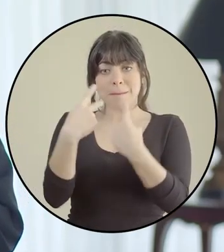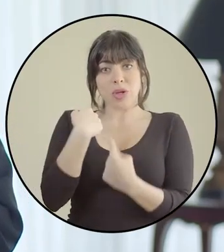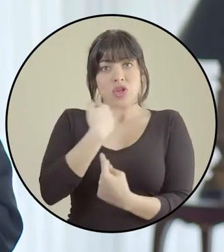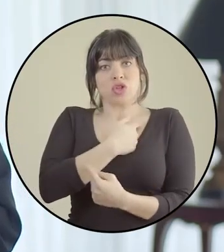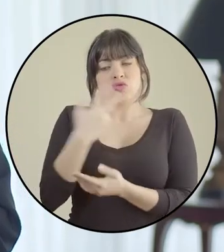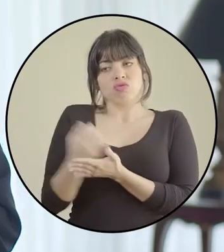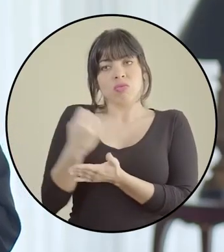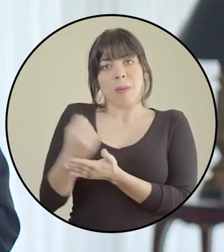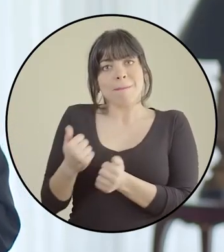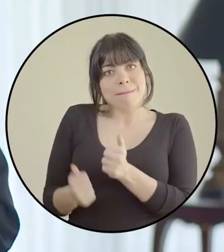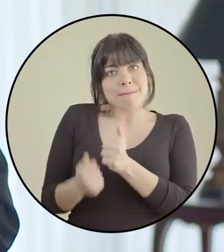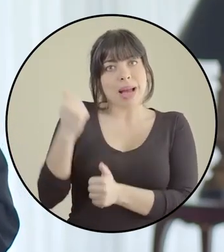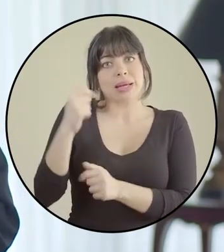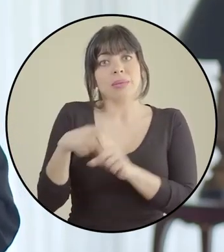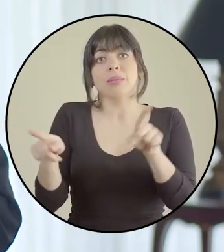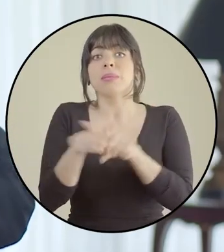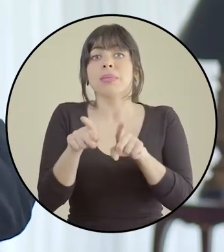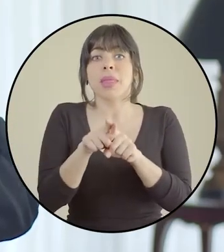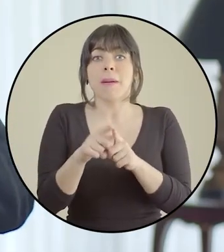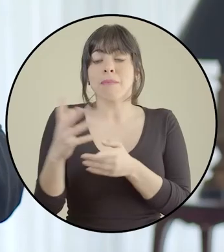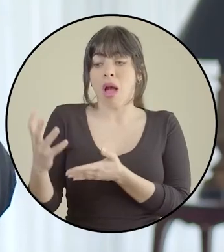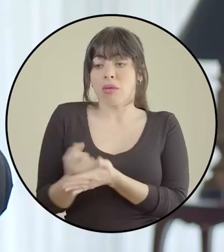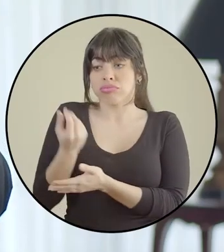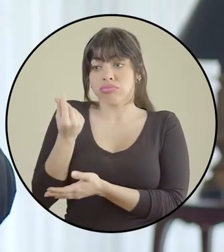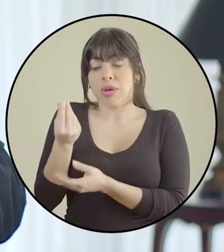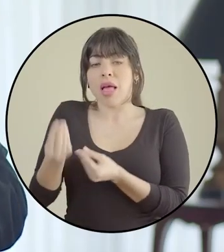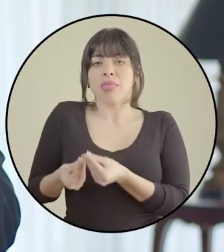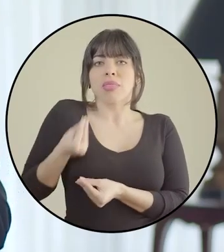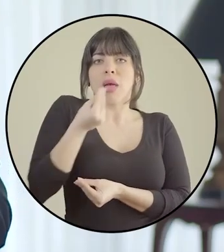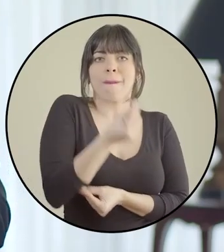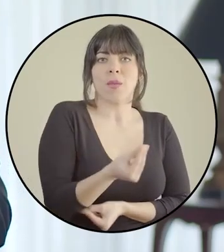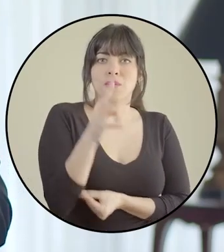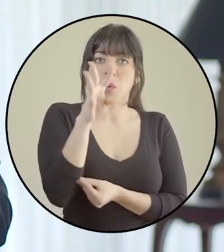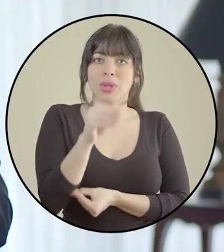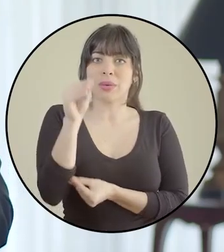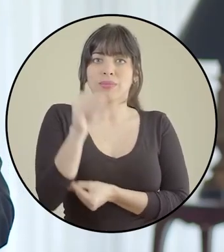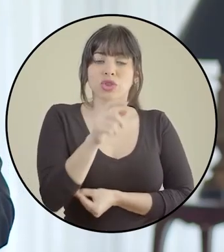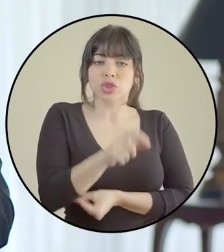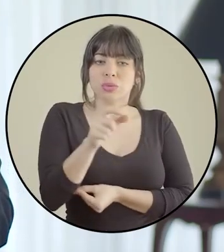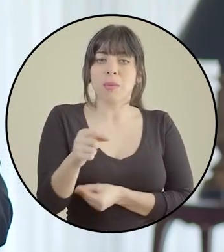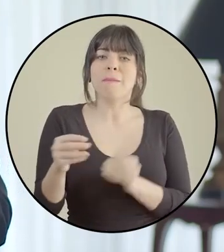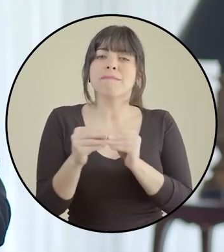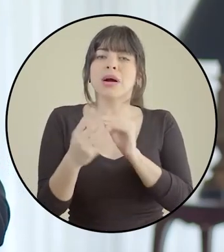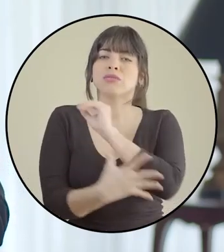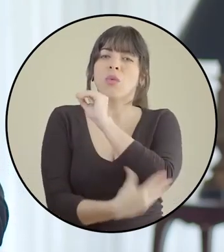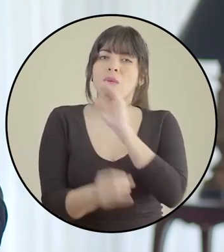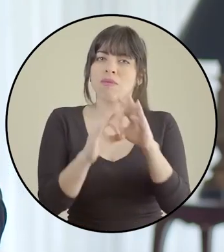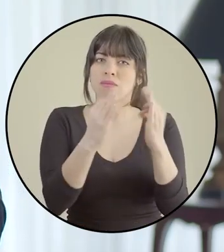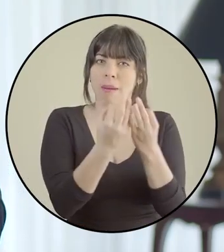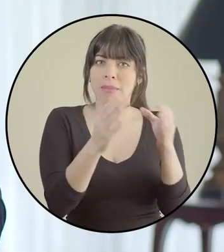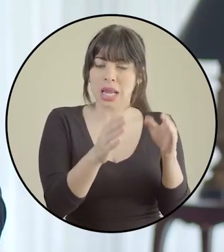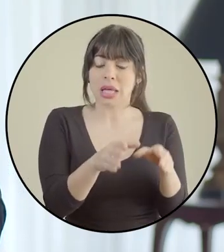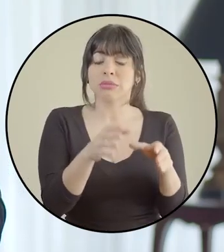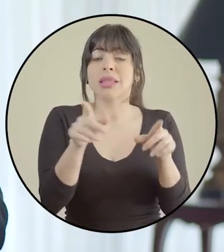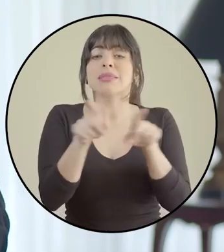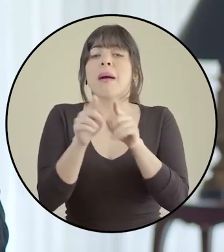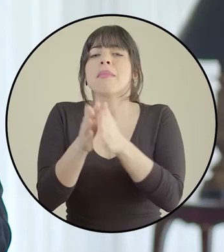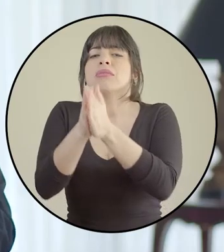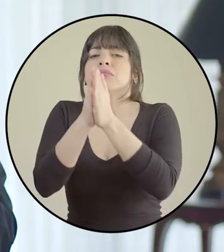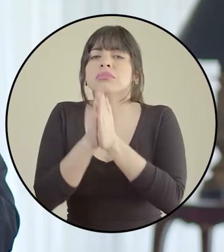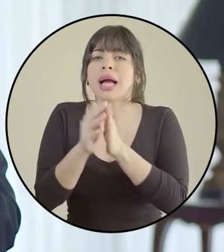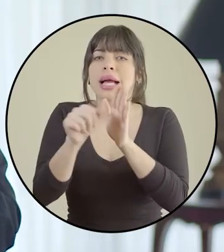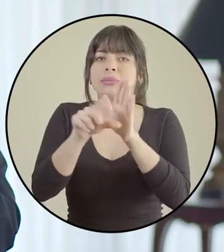permitirá aumentar la recaudación, pero también devolver este tributo al 40% de los hogares más pobres. También